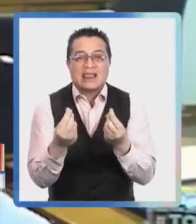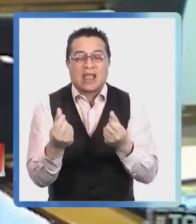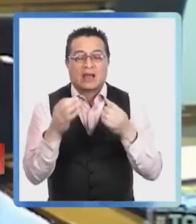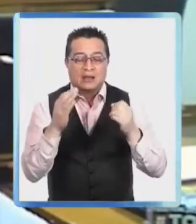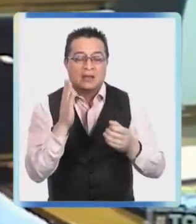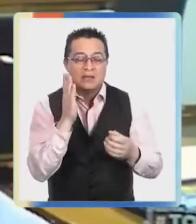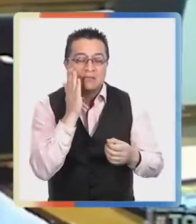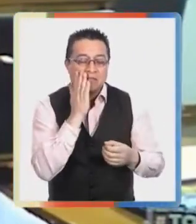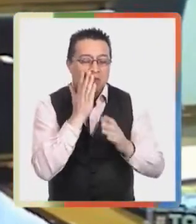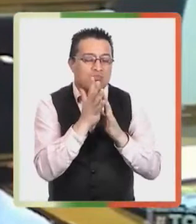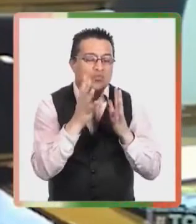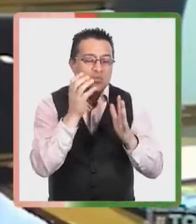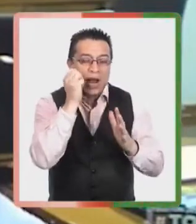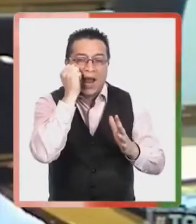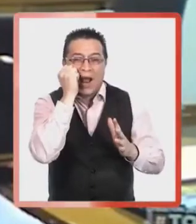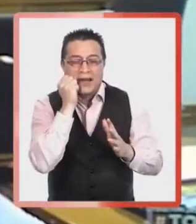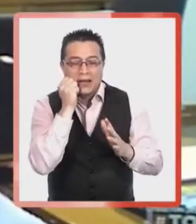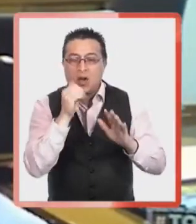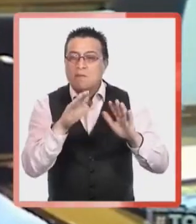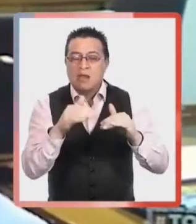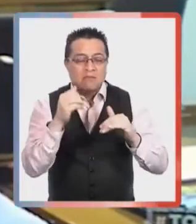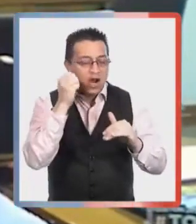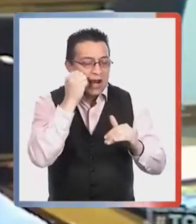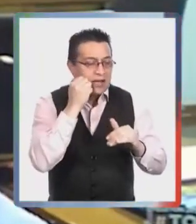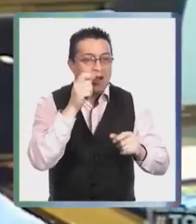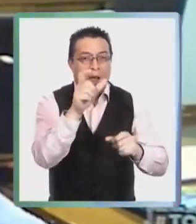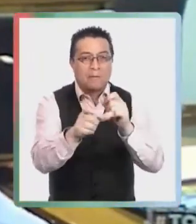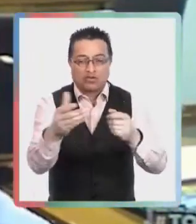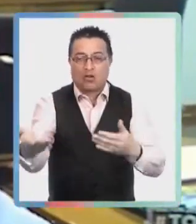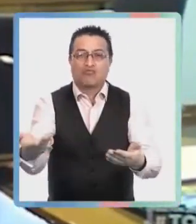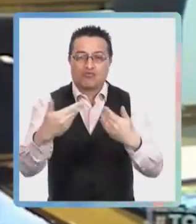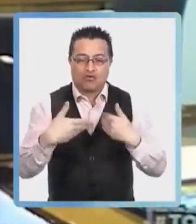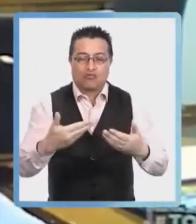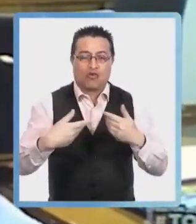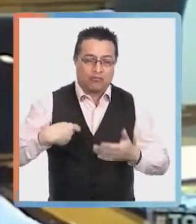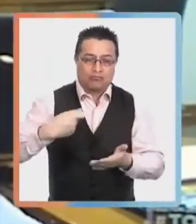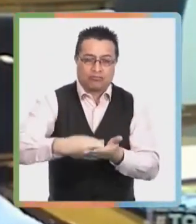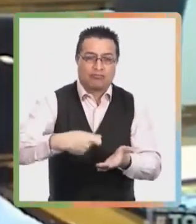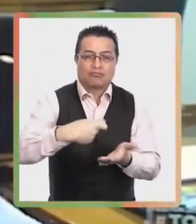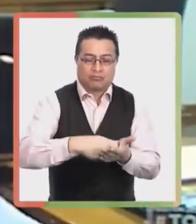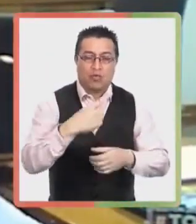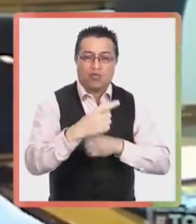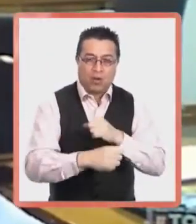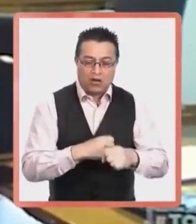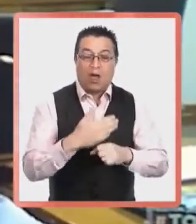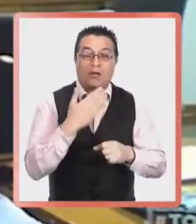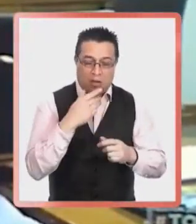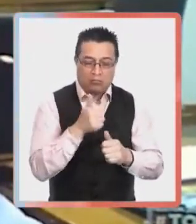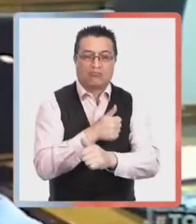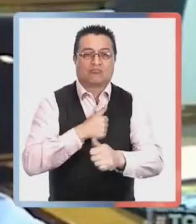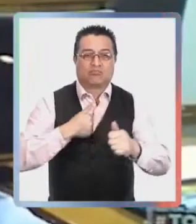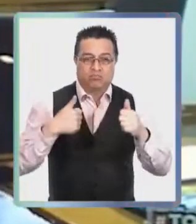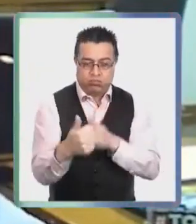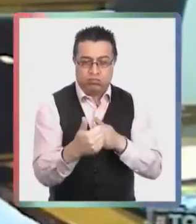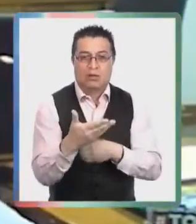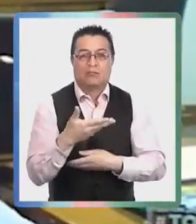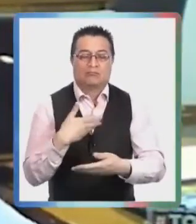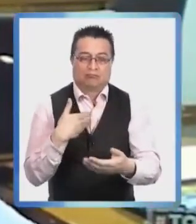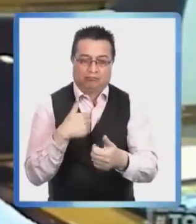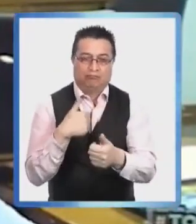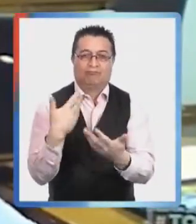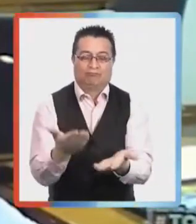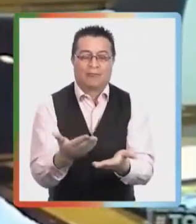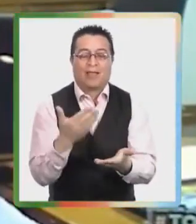importante con mucha calidez con mucho cariño con el mismo cariño con el que las personas nos apoyan año a año ese cariño a nosotros procuramos